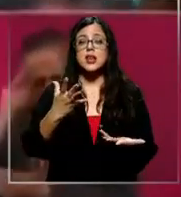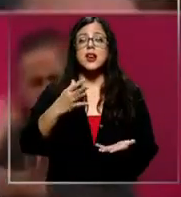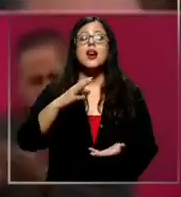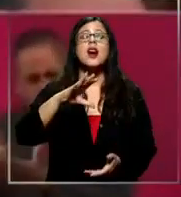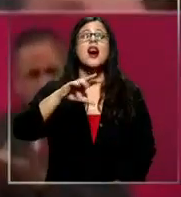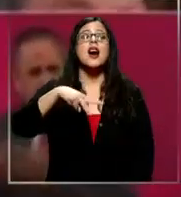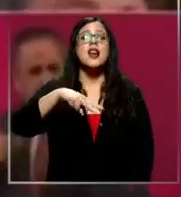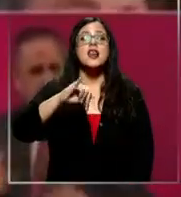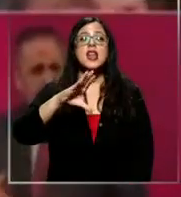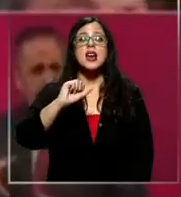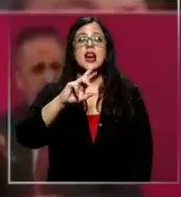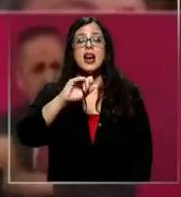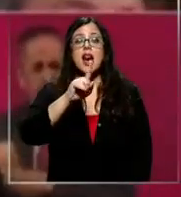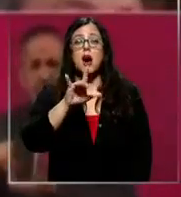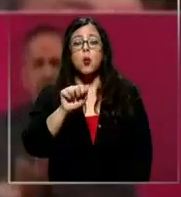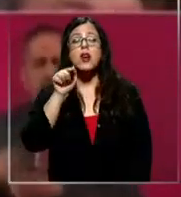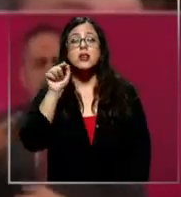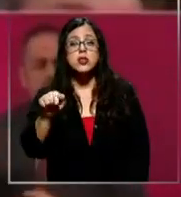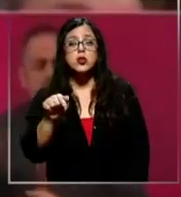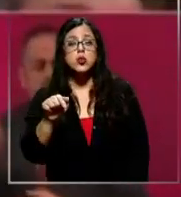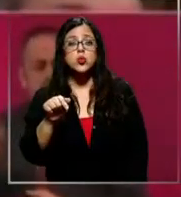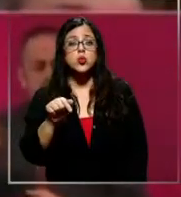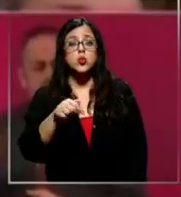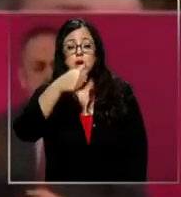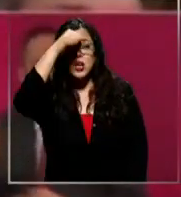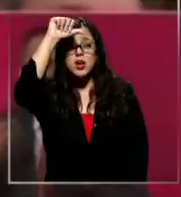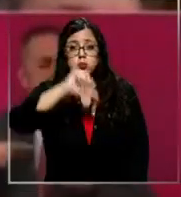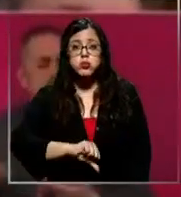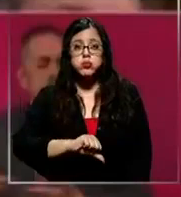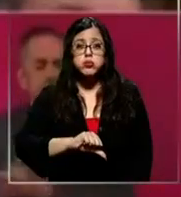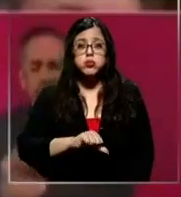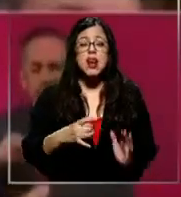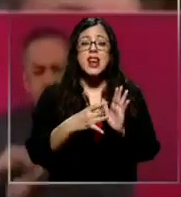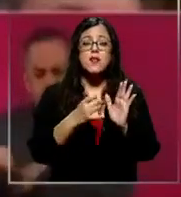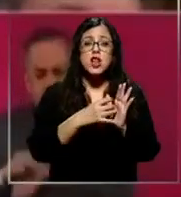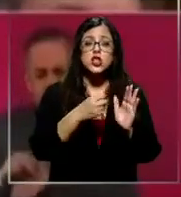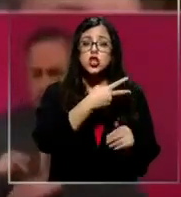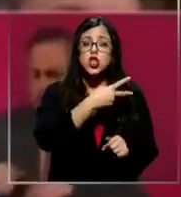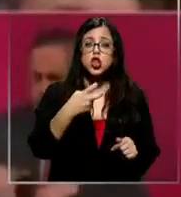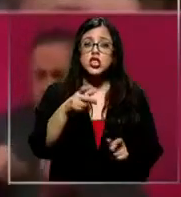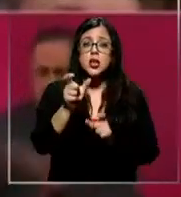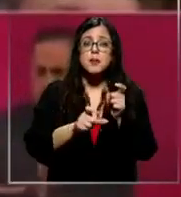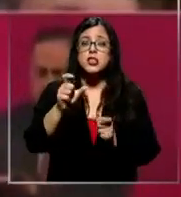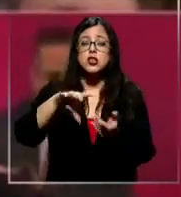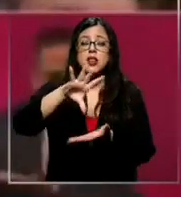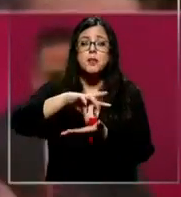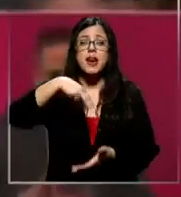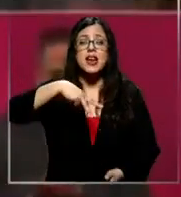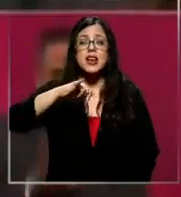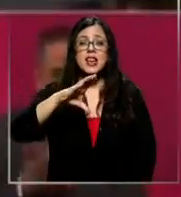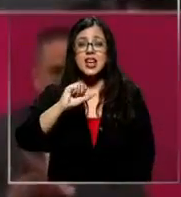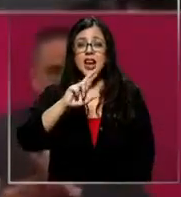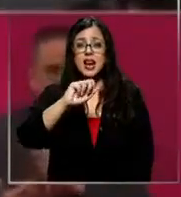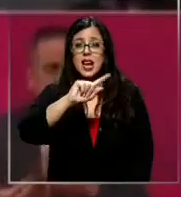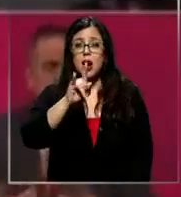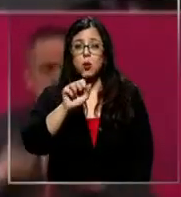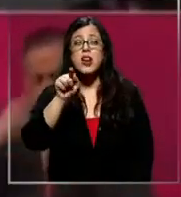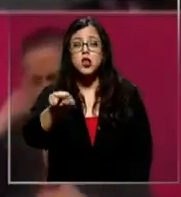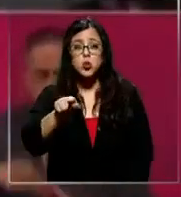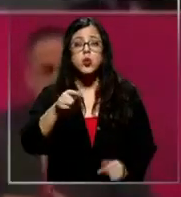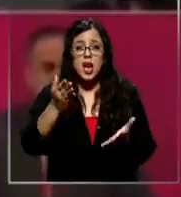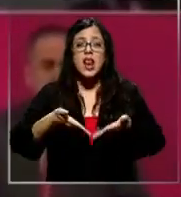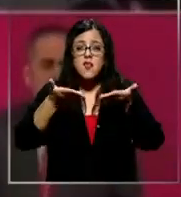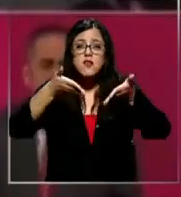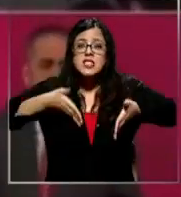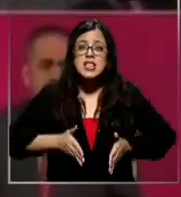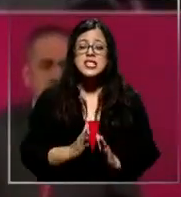derechos humanos de los 222 nicaragüenses y les ofrecería la nacionalidad mexicana? Vamos